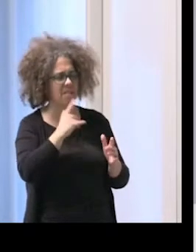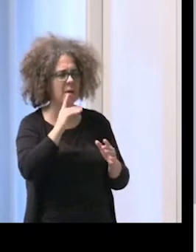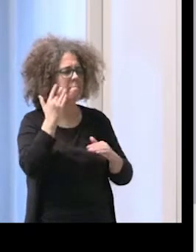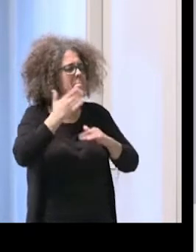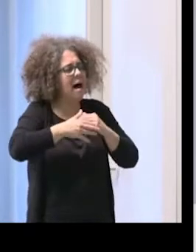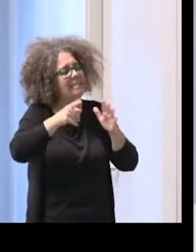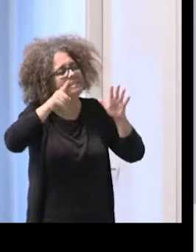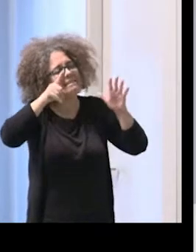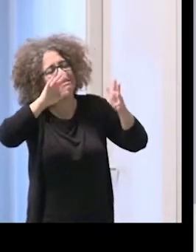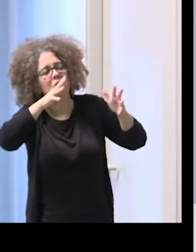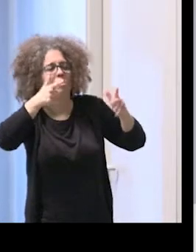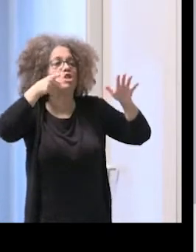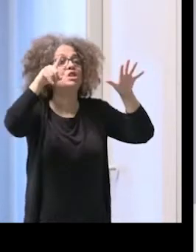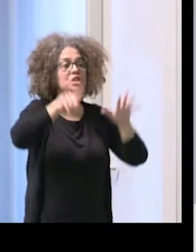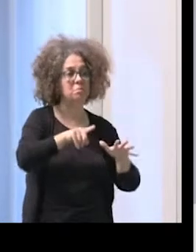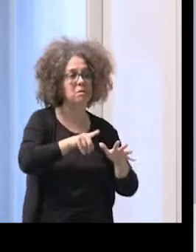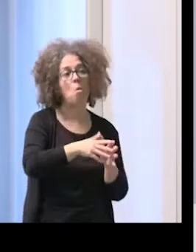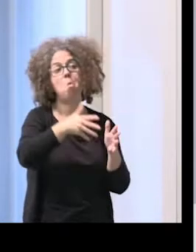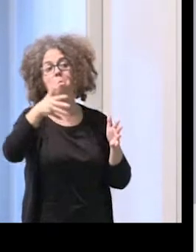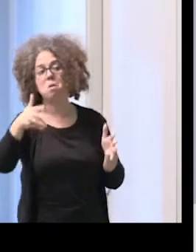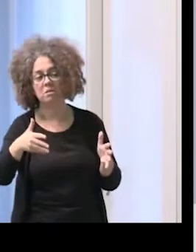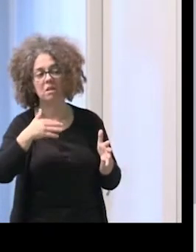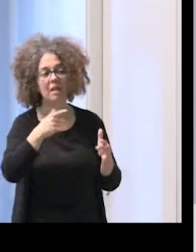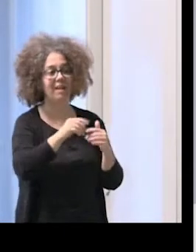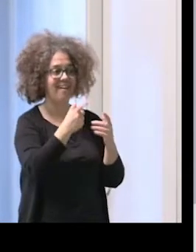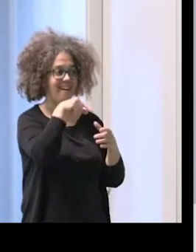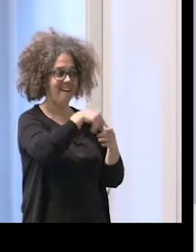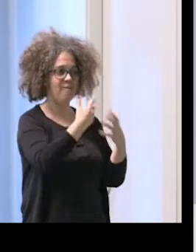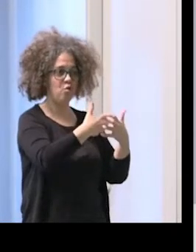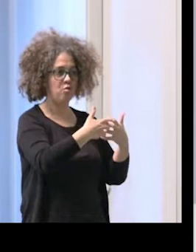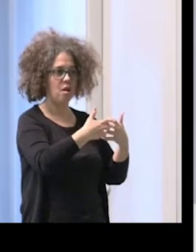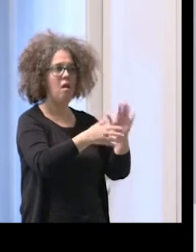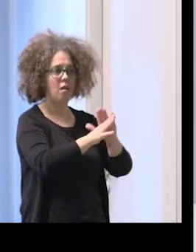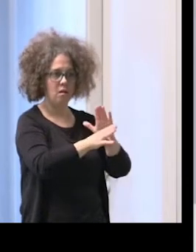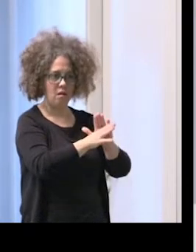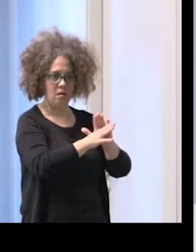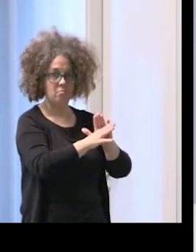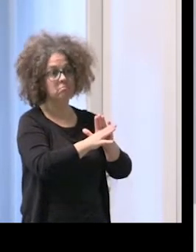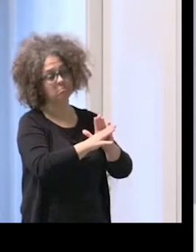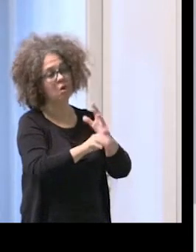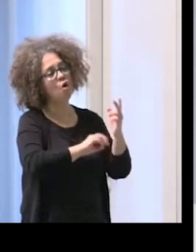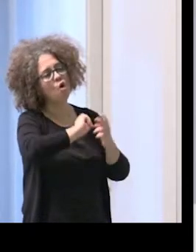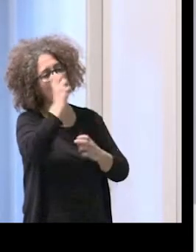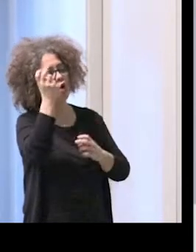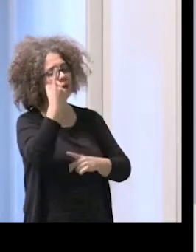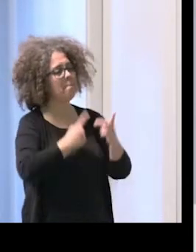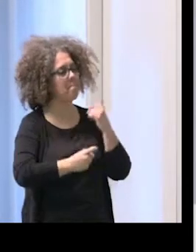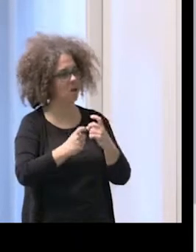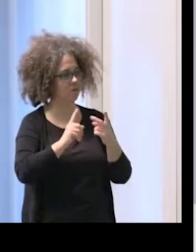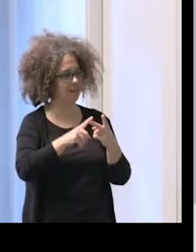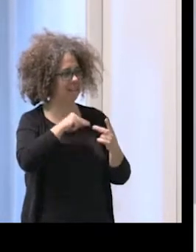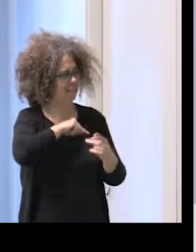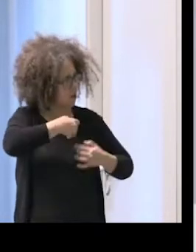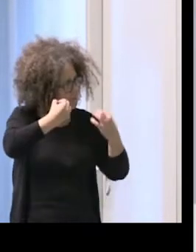o más, y la recuperación funcional se mantiene. Otra pregunta muy importante es la seguridad biológica de este